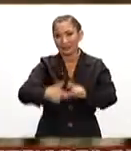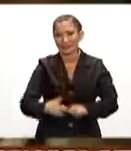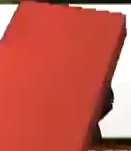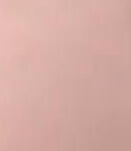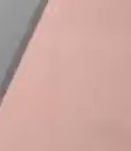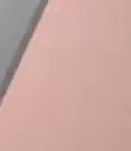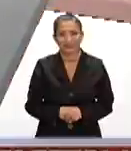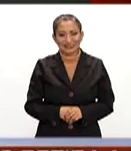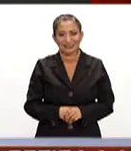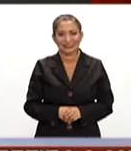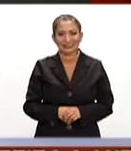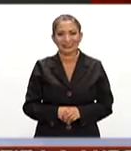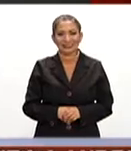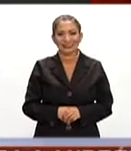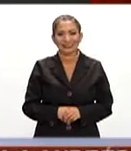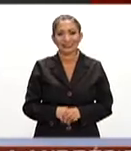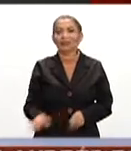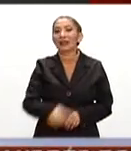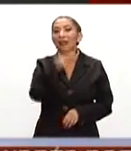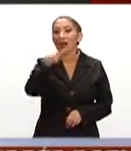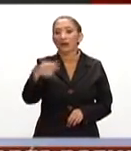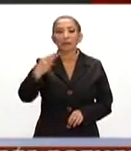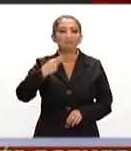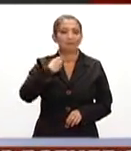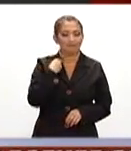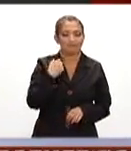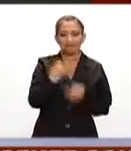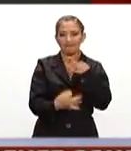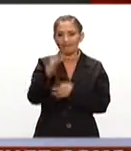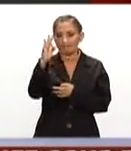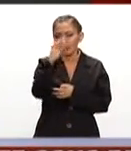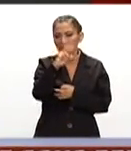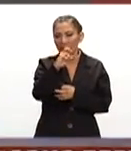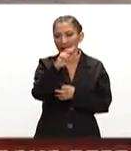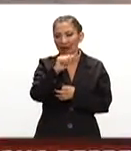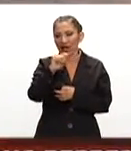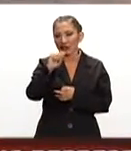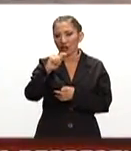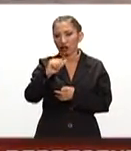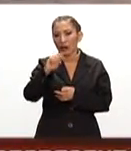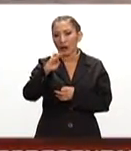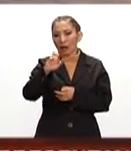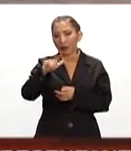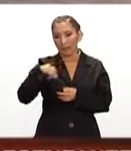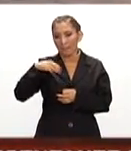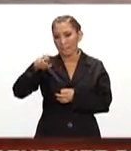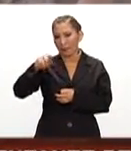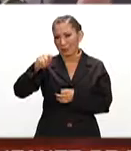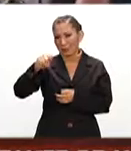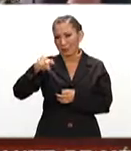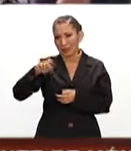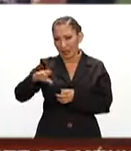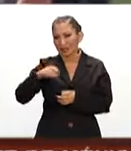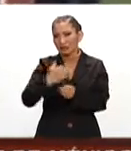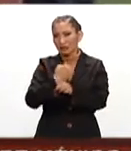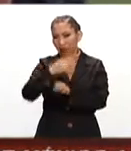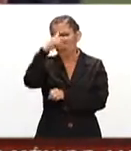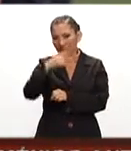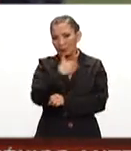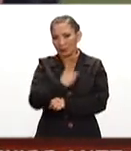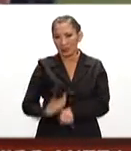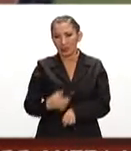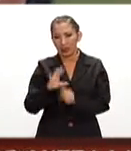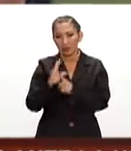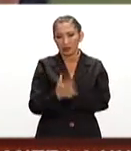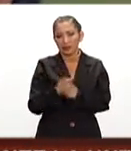Día. Luego del asesinato del juez federal Vicente Antonio Bermúdez en Metepec, en el Estado de México, el presidente de la